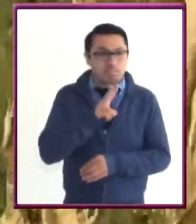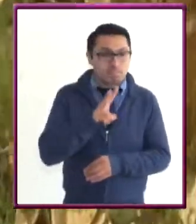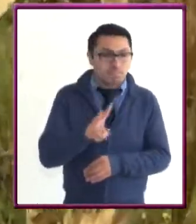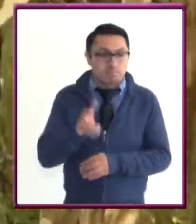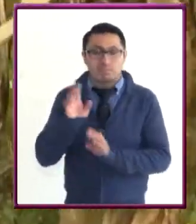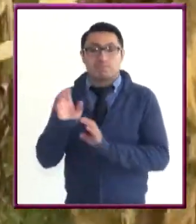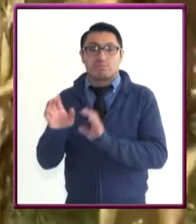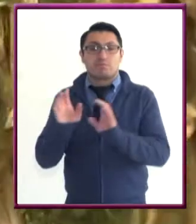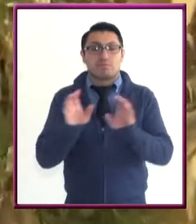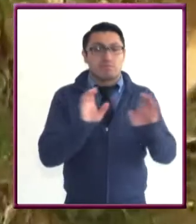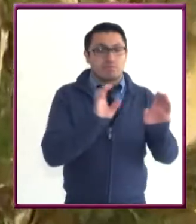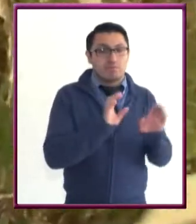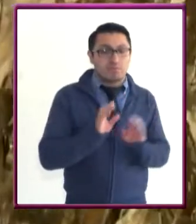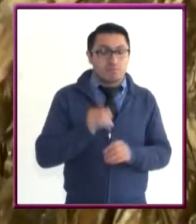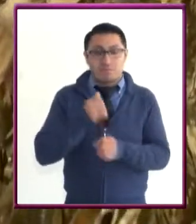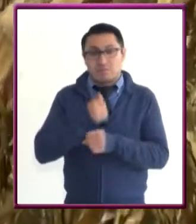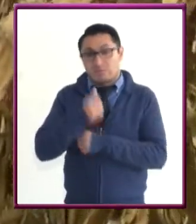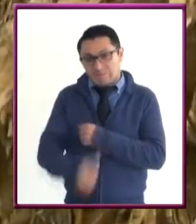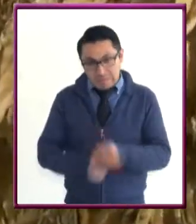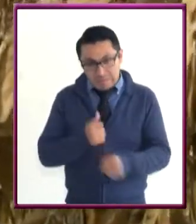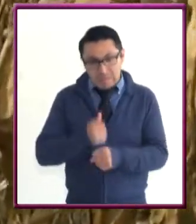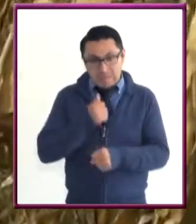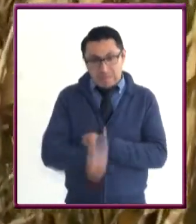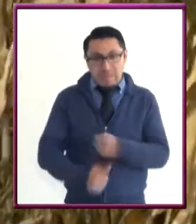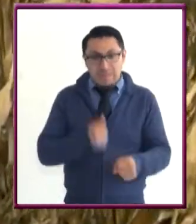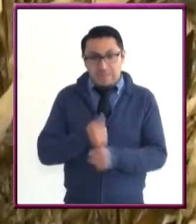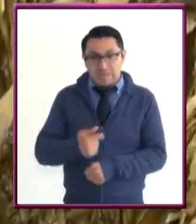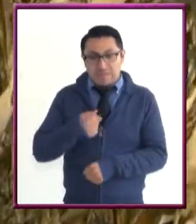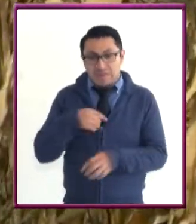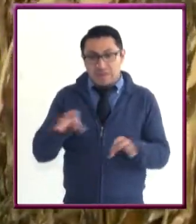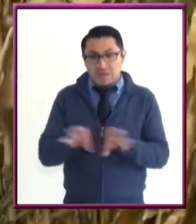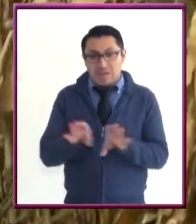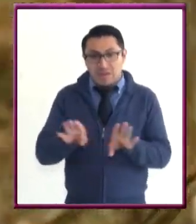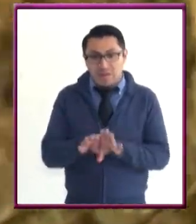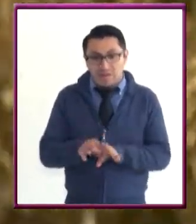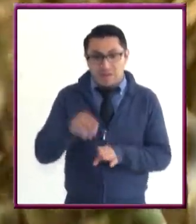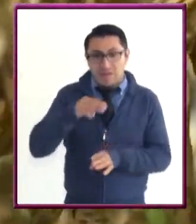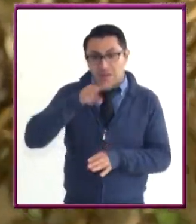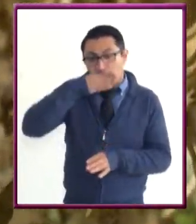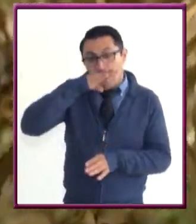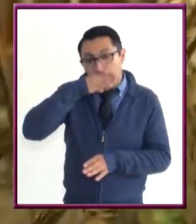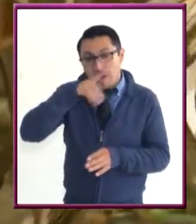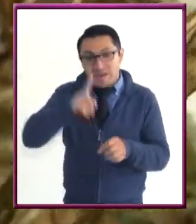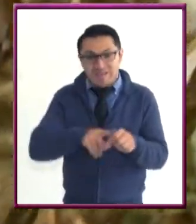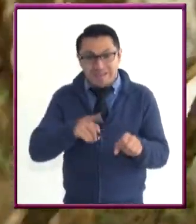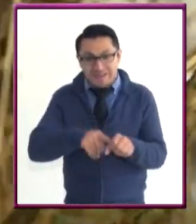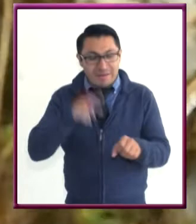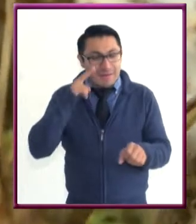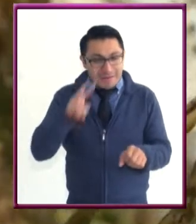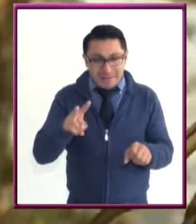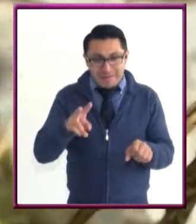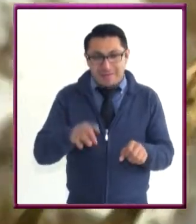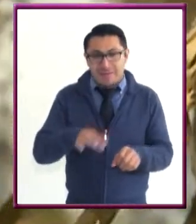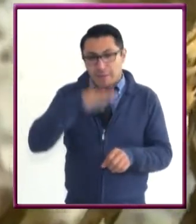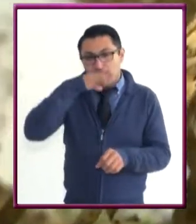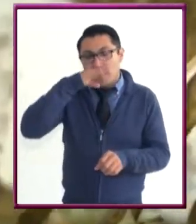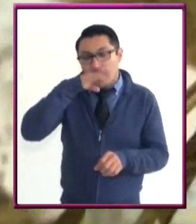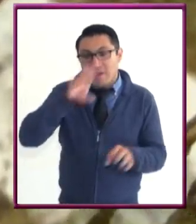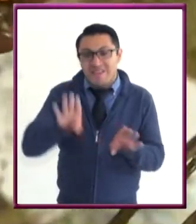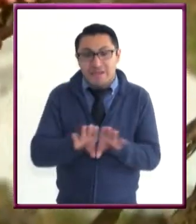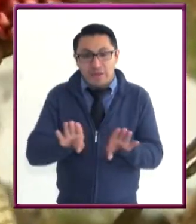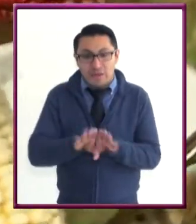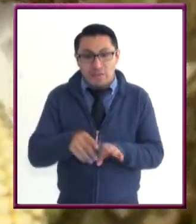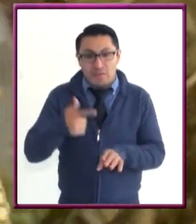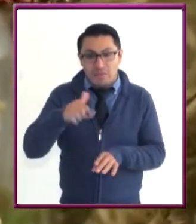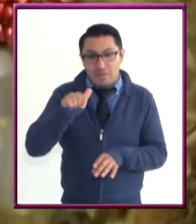voy seleccionando mi semilla año con año y pues voy obteniendo, digamos, por ejemplo en el maíz colorado, pues este tipo de maíces, ¿no? Este tipo